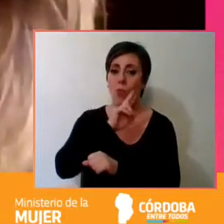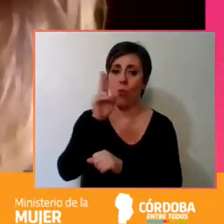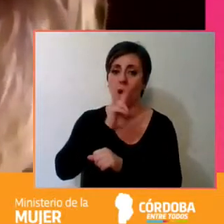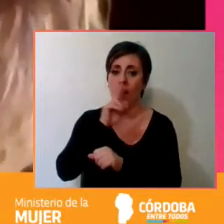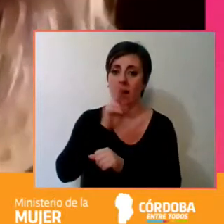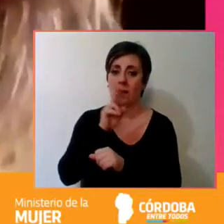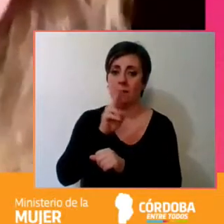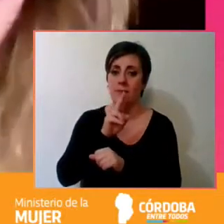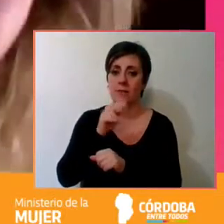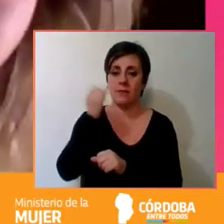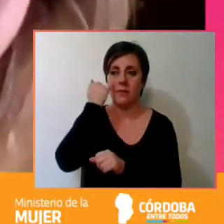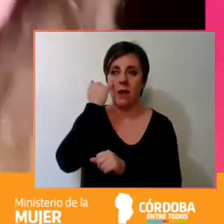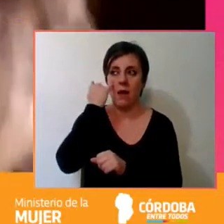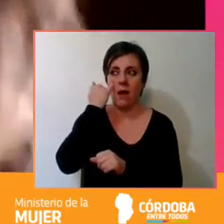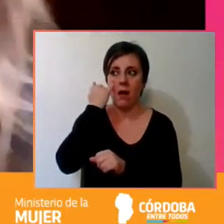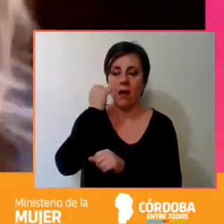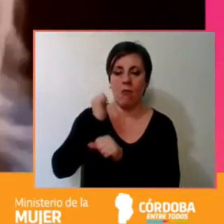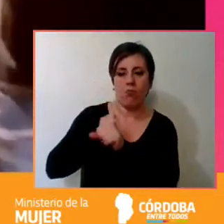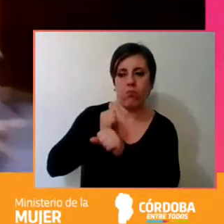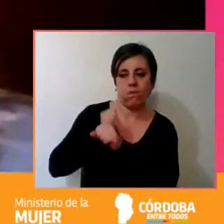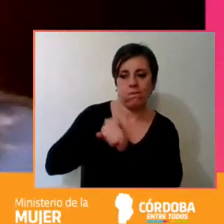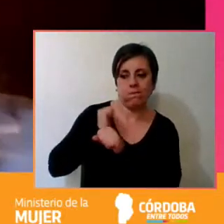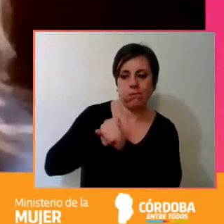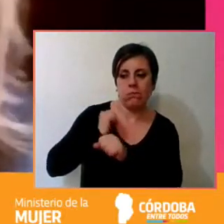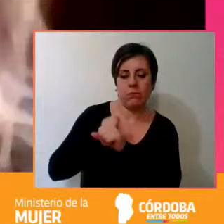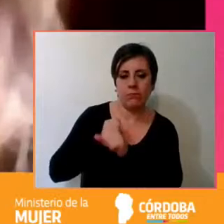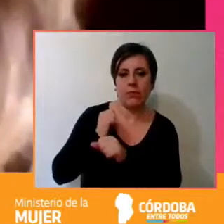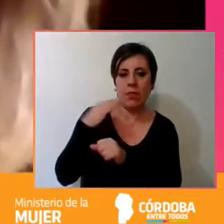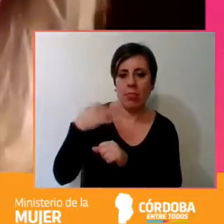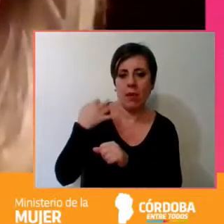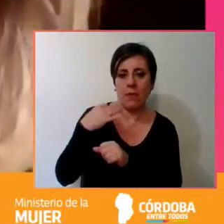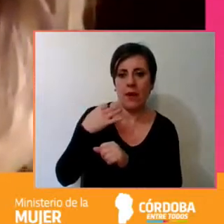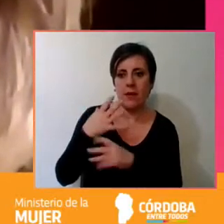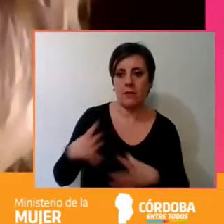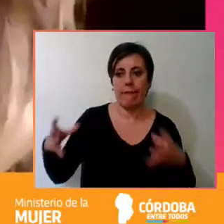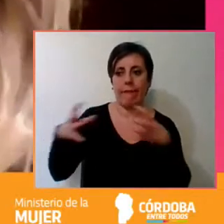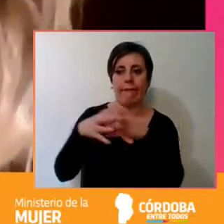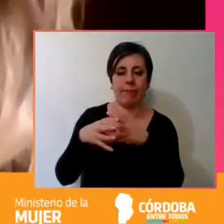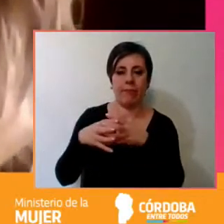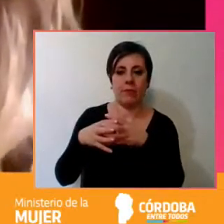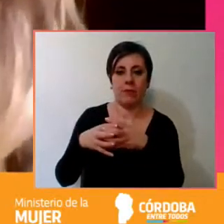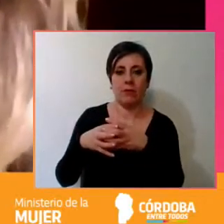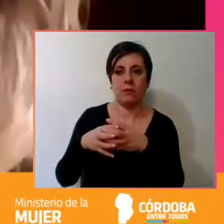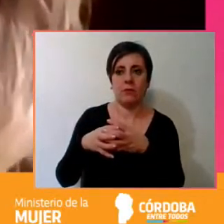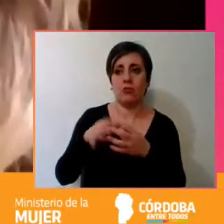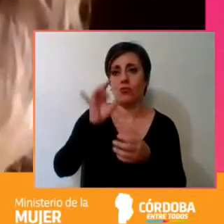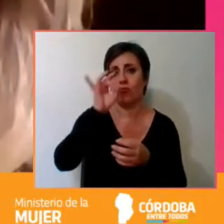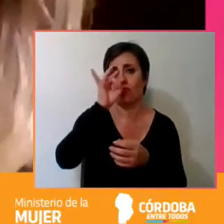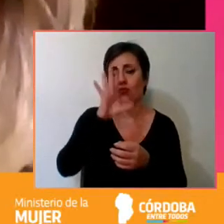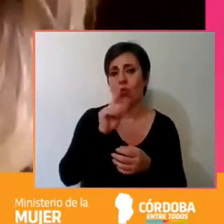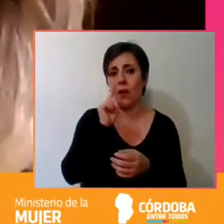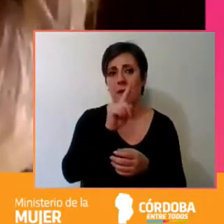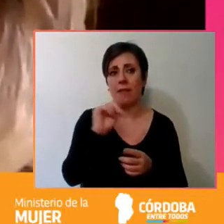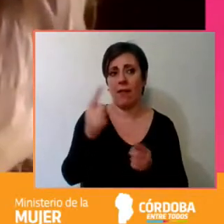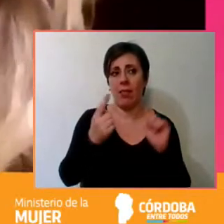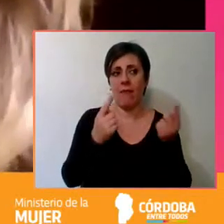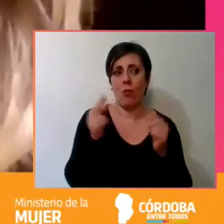estamos recargadas haciendo un trabajo que debería ser colectivo, lo hacemos de forma